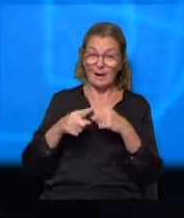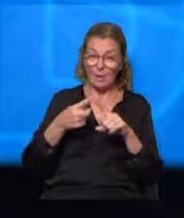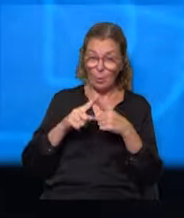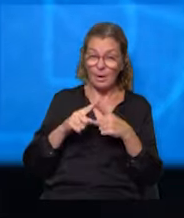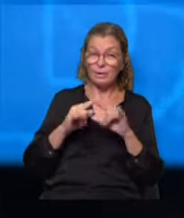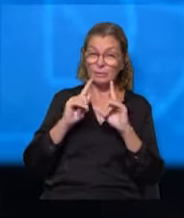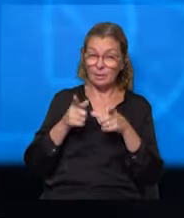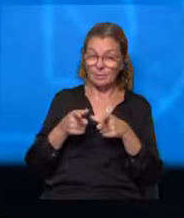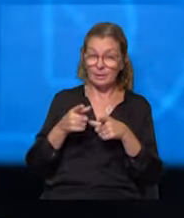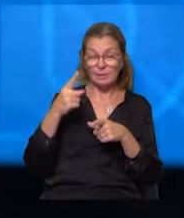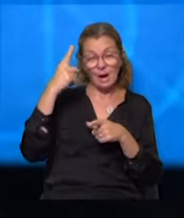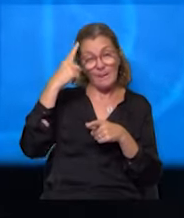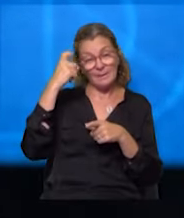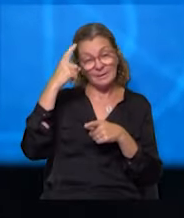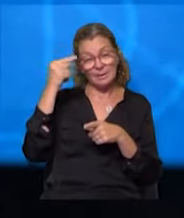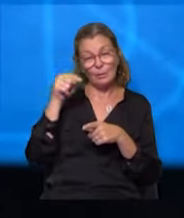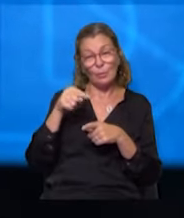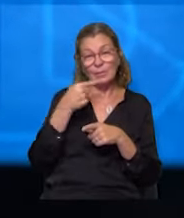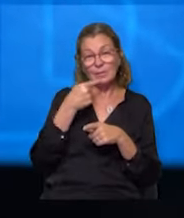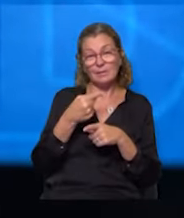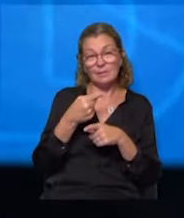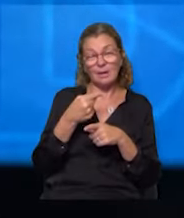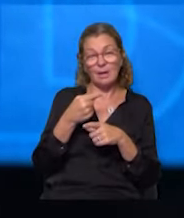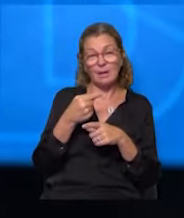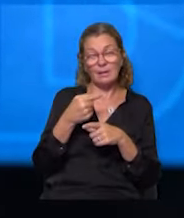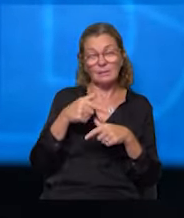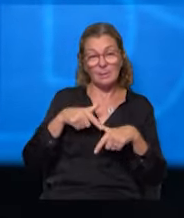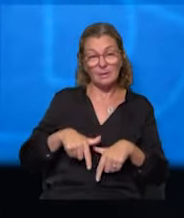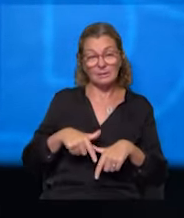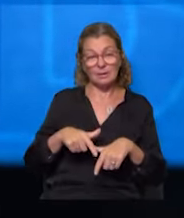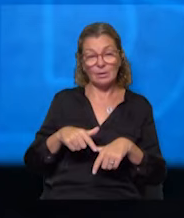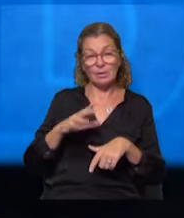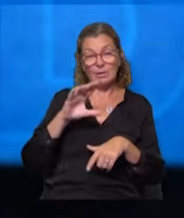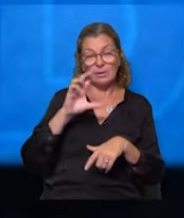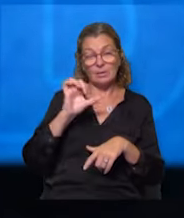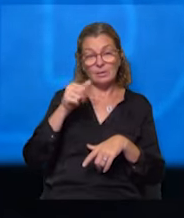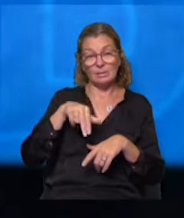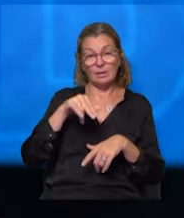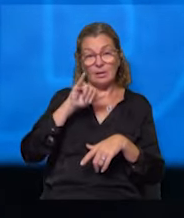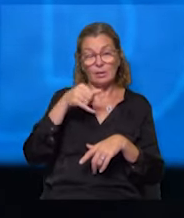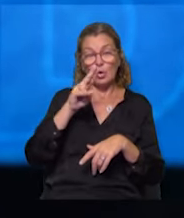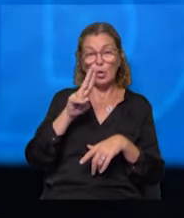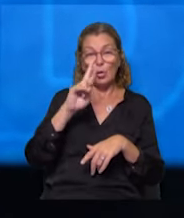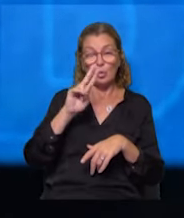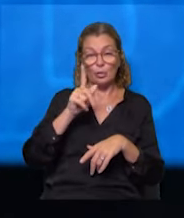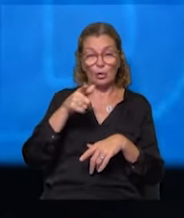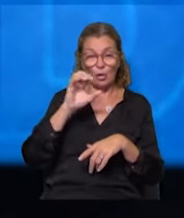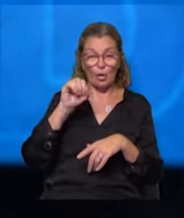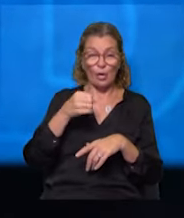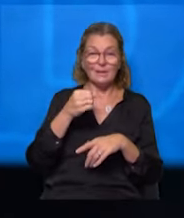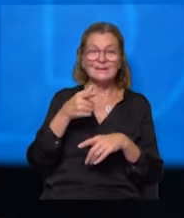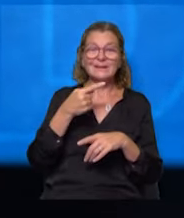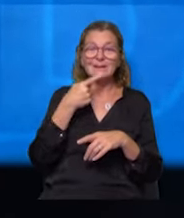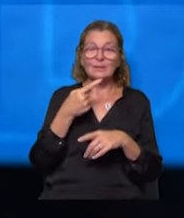también hay la experiencia que tú decías del asesor del Ministerio de San jurjo mostró que hay orientaciones en las